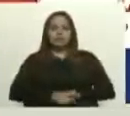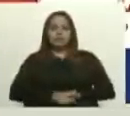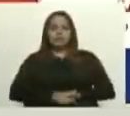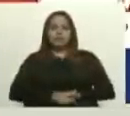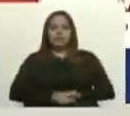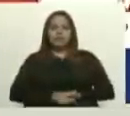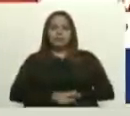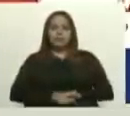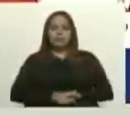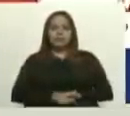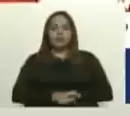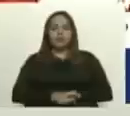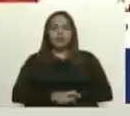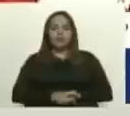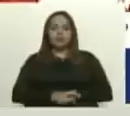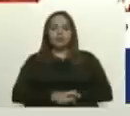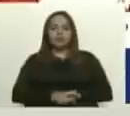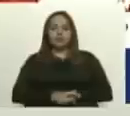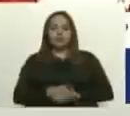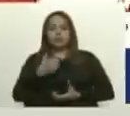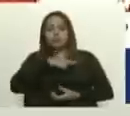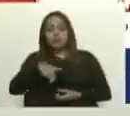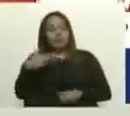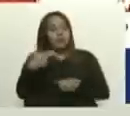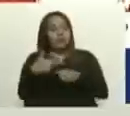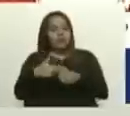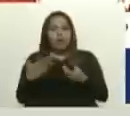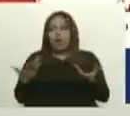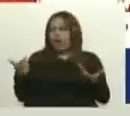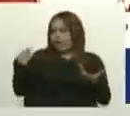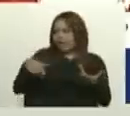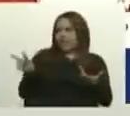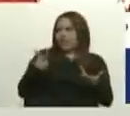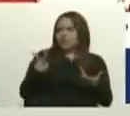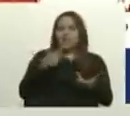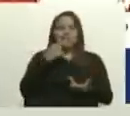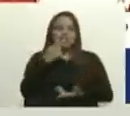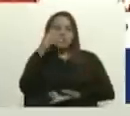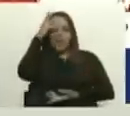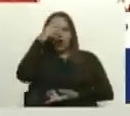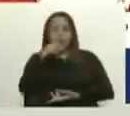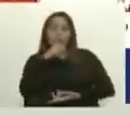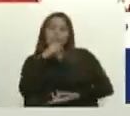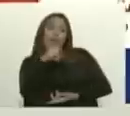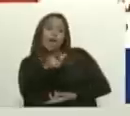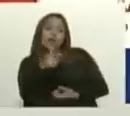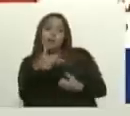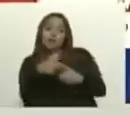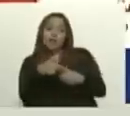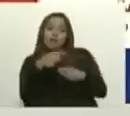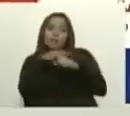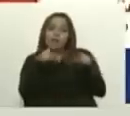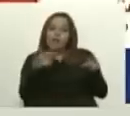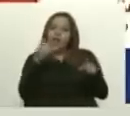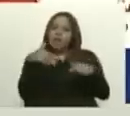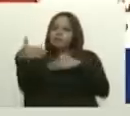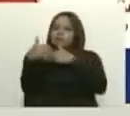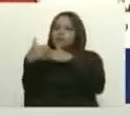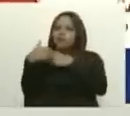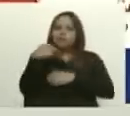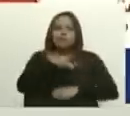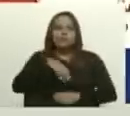En las arenas. Nuestro petróleo muy malo desató estos ataques contra nuestro